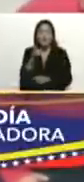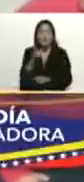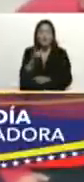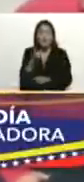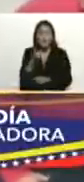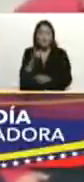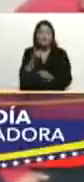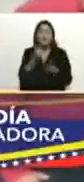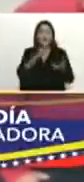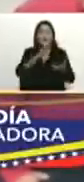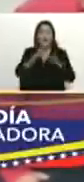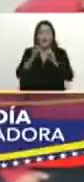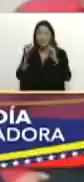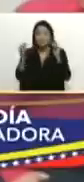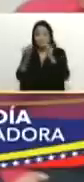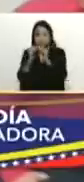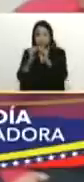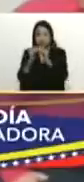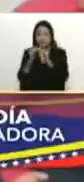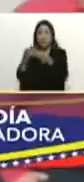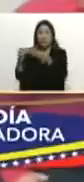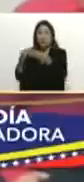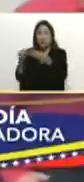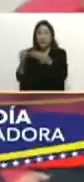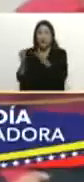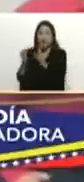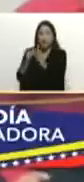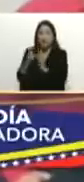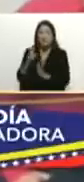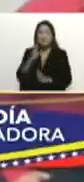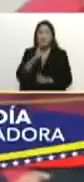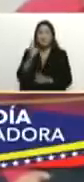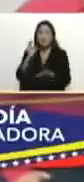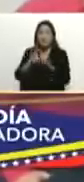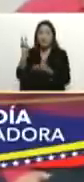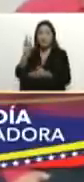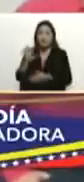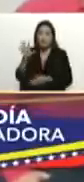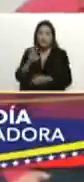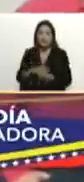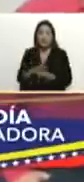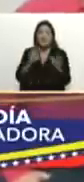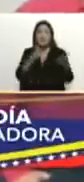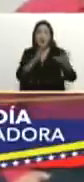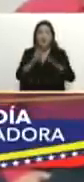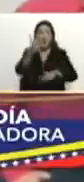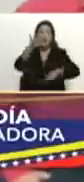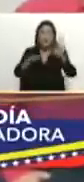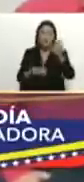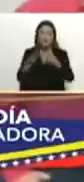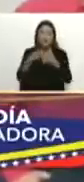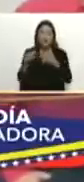tasa de cambio publicado por el Banco Central, lo cual representaría 15 dólares aproximadamente,